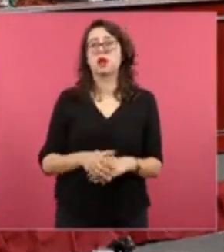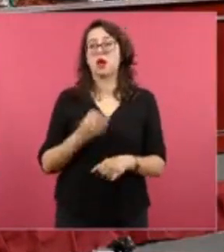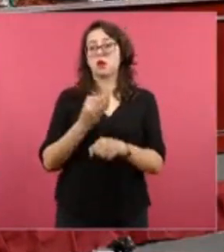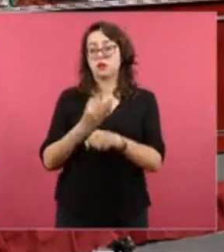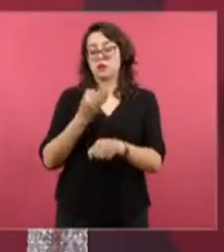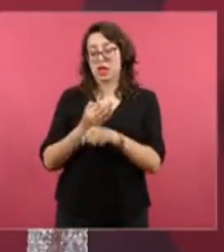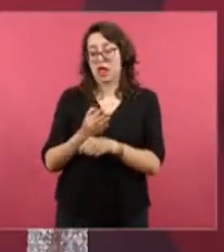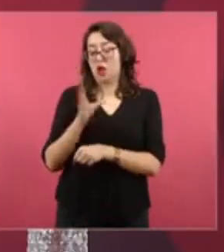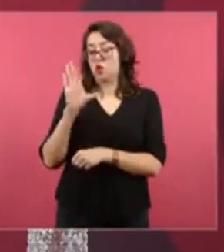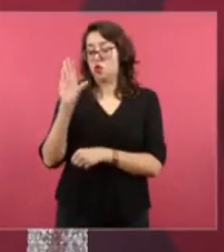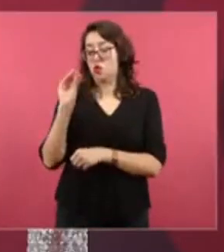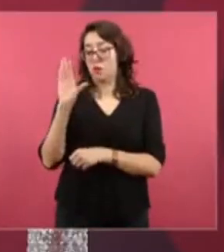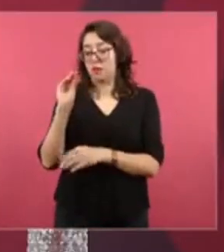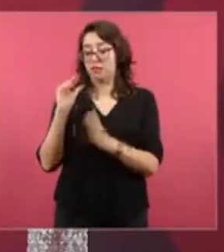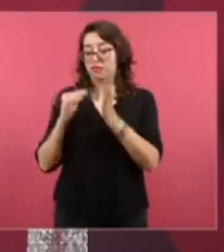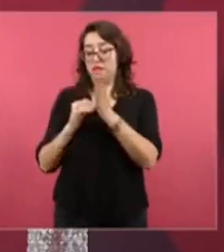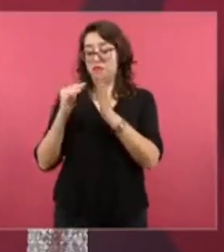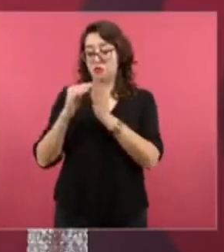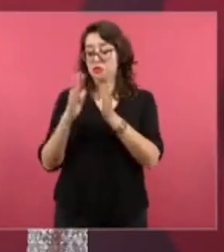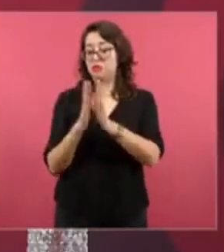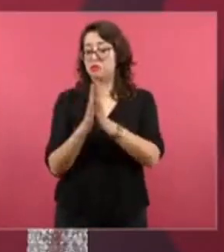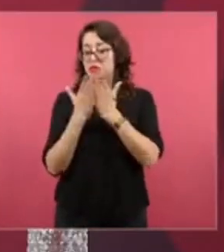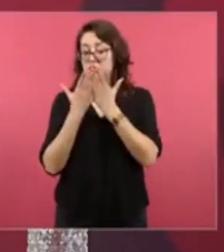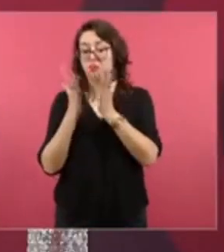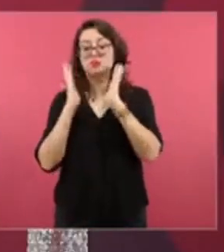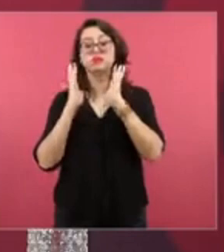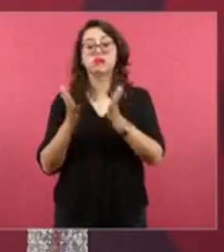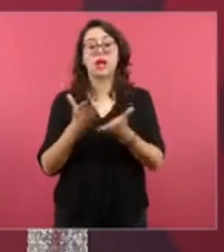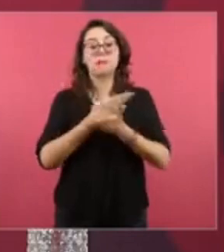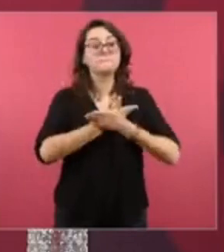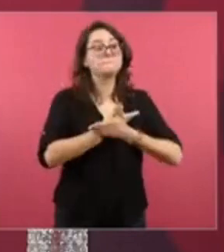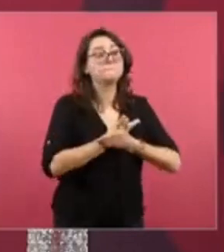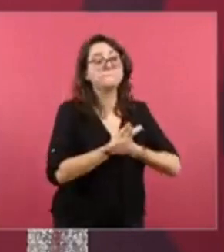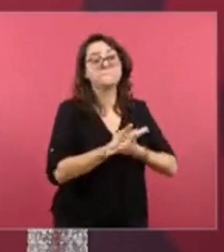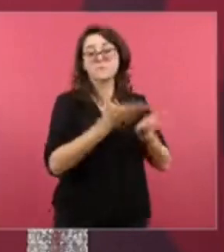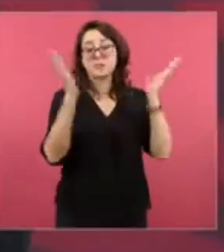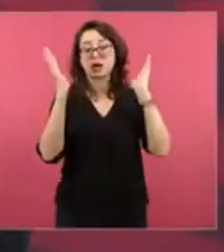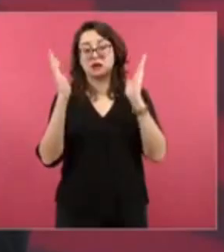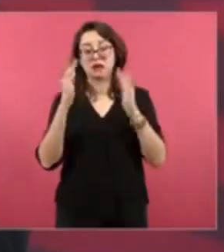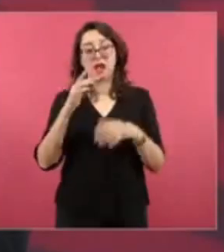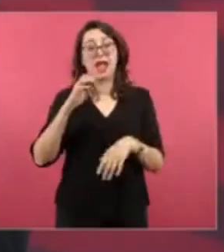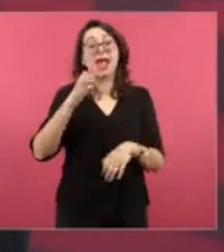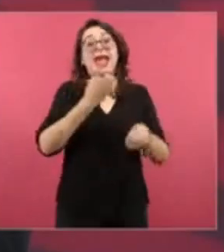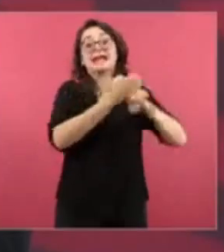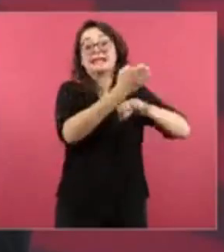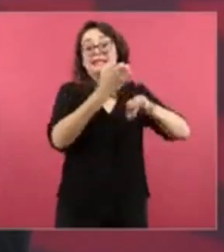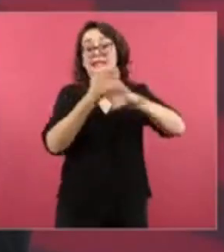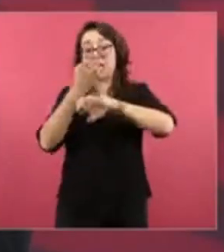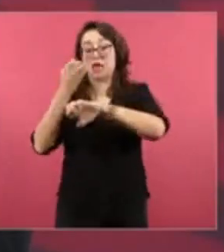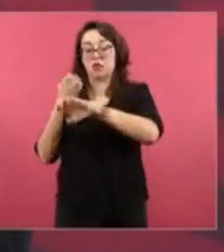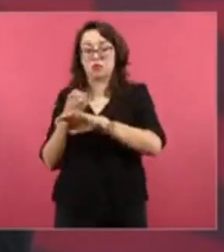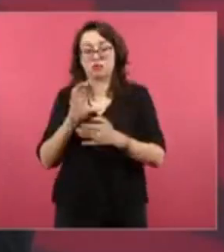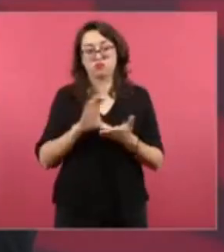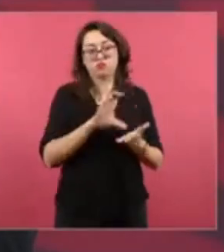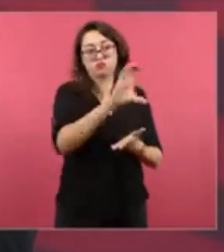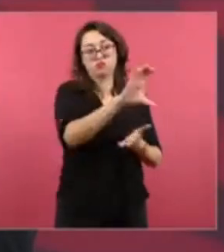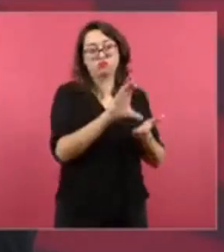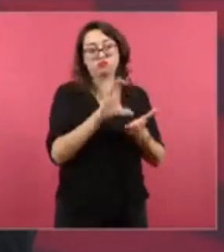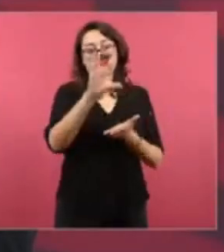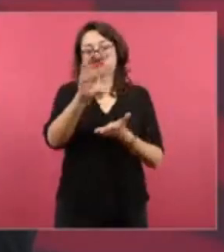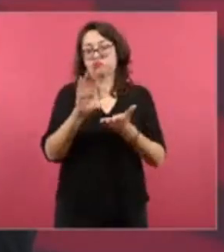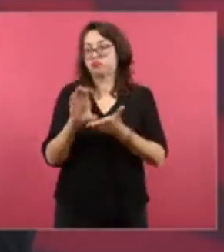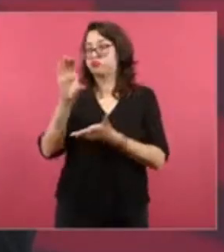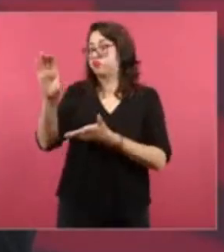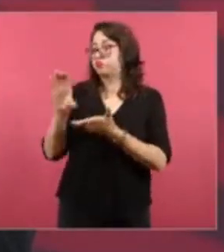90 millones de libros en los estados de la República, porque estamos cumpliendo con una responsabilidad. Como lo ha dicho el